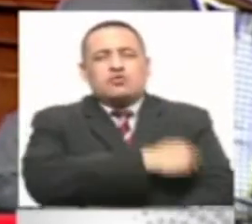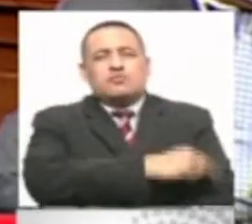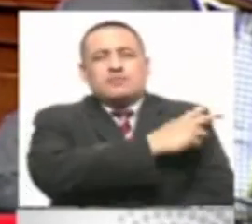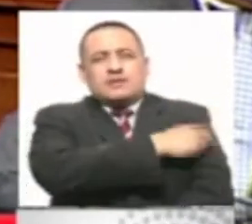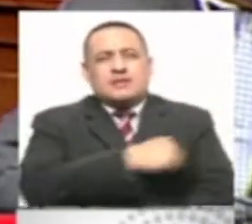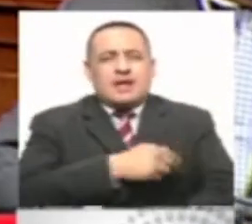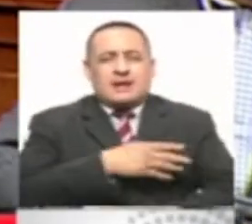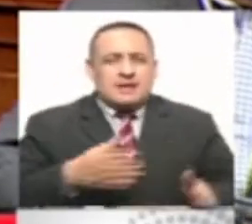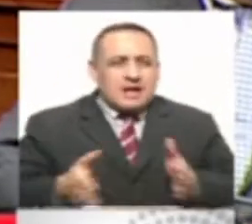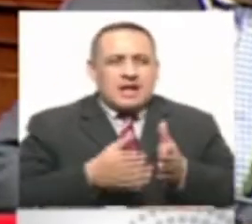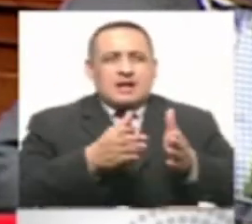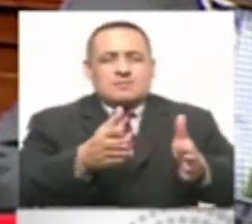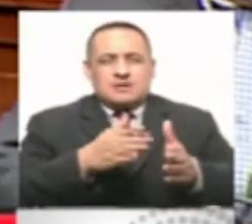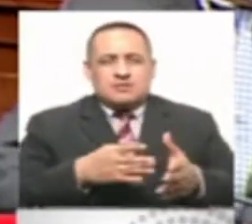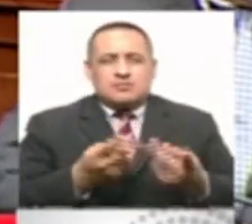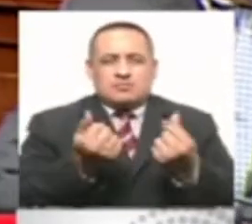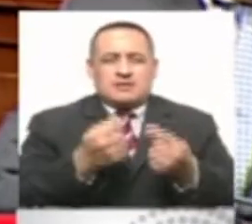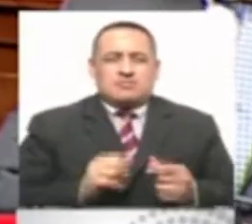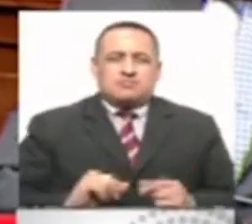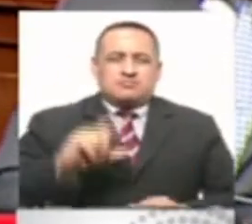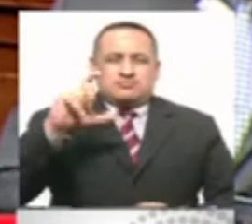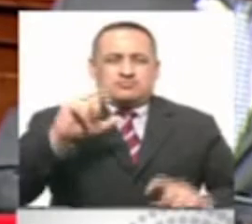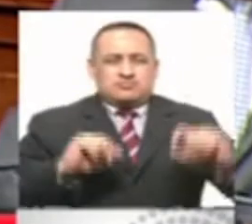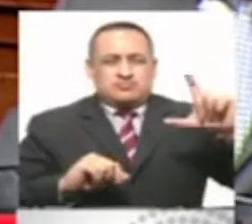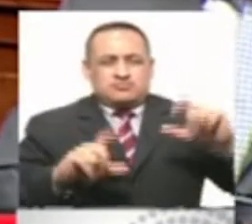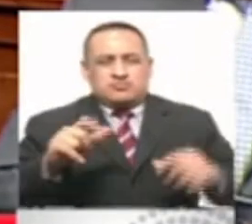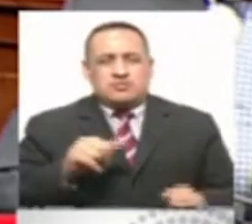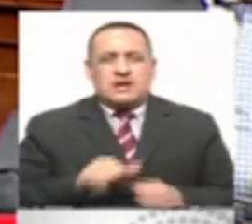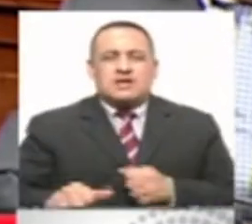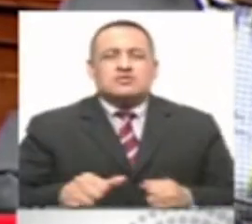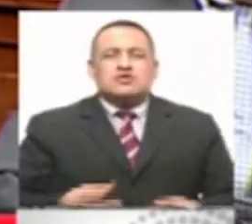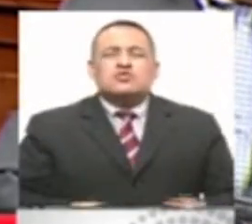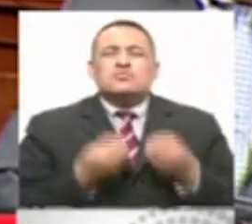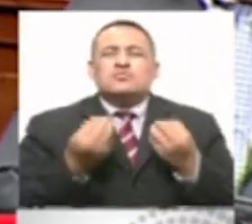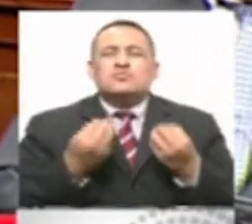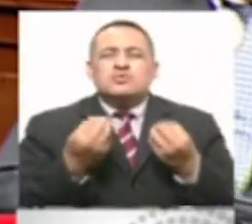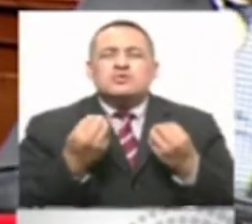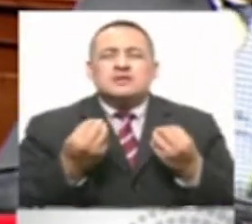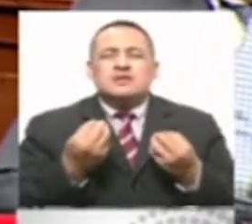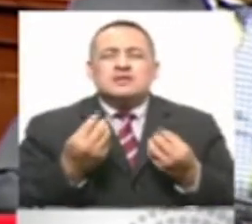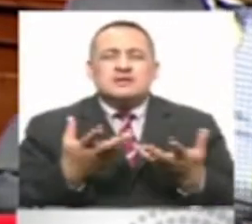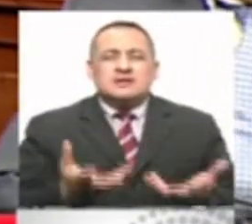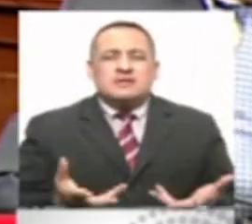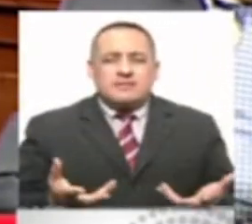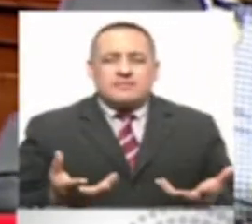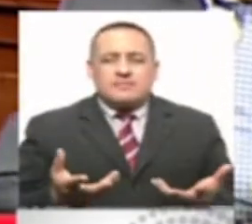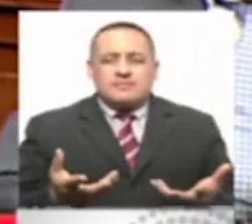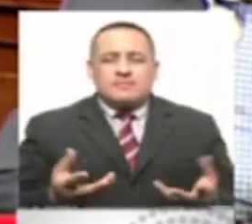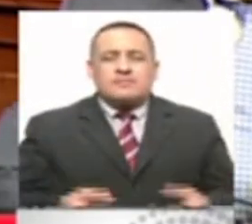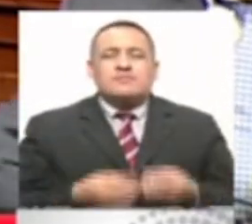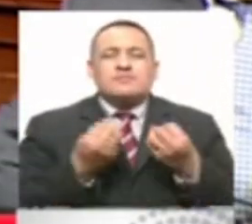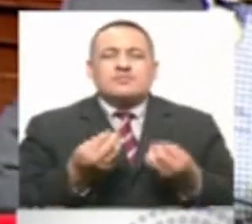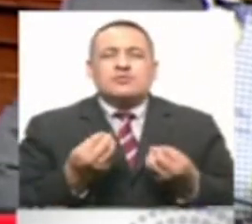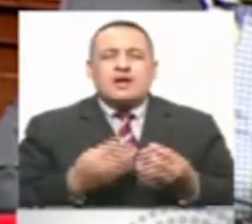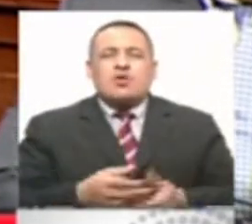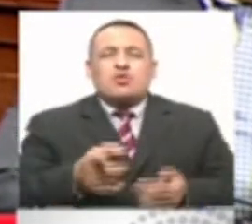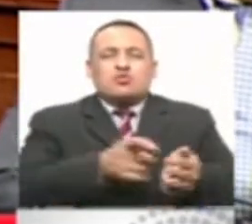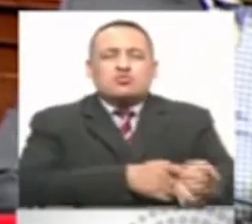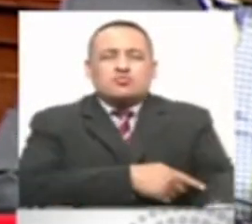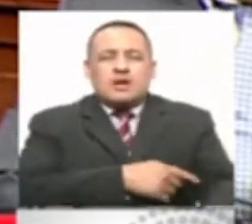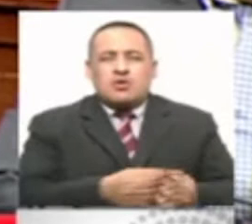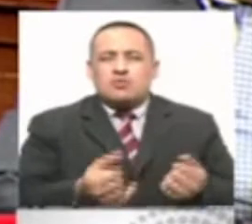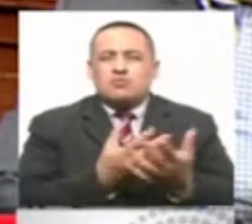hospitales, carreteras, sobregirados. ¿Por qué esa consecuencia? ¿Por qué se han acostumbrado